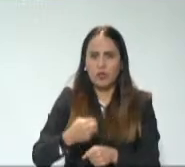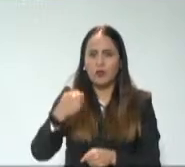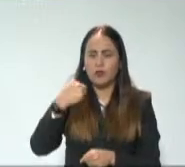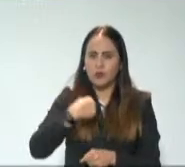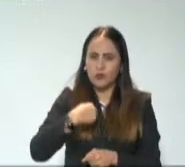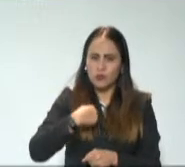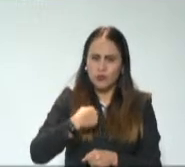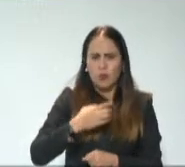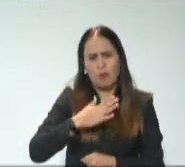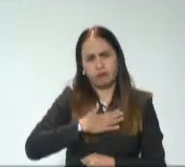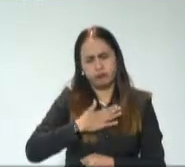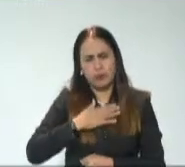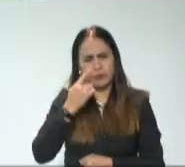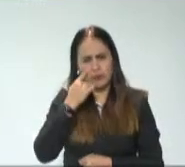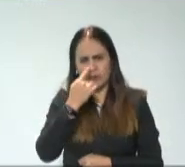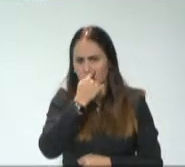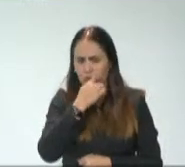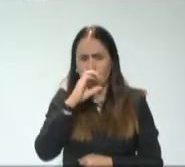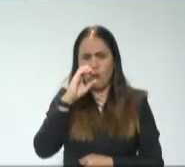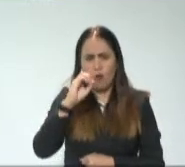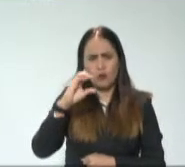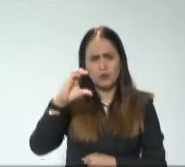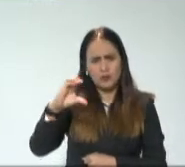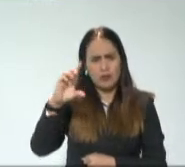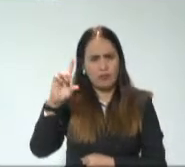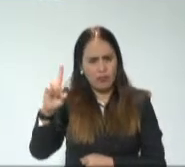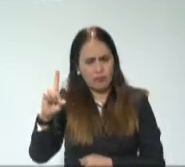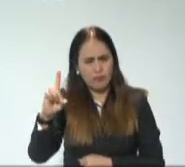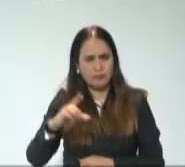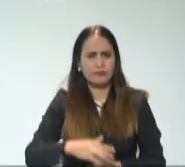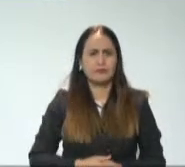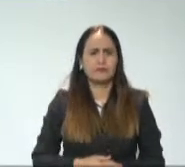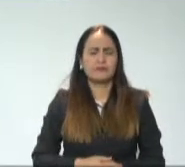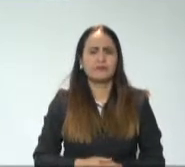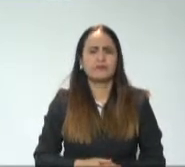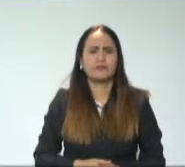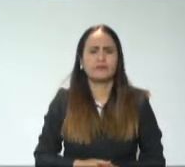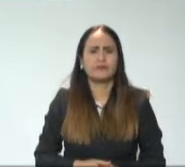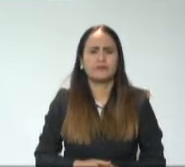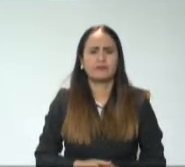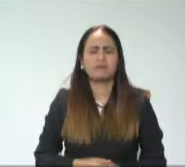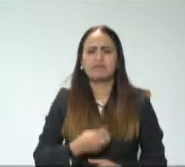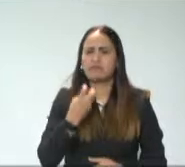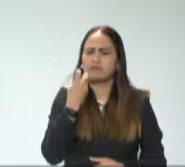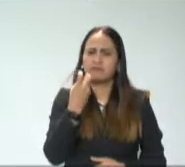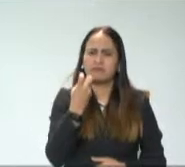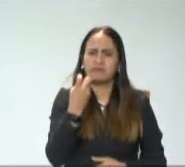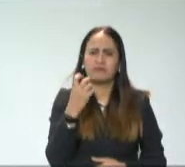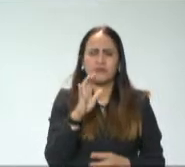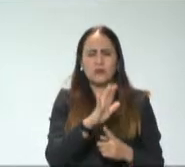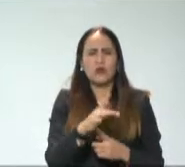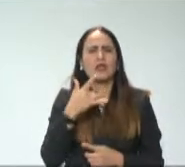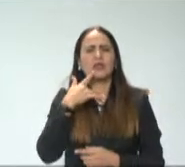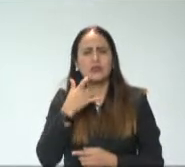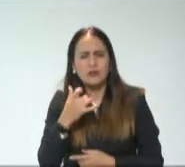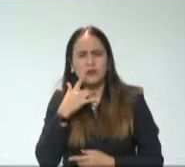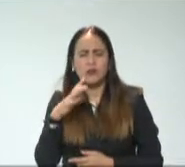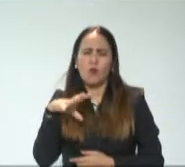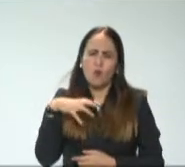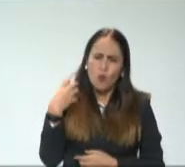la visión de la ocde que ha volcado mucho de su esfuerzo